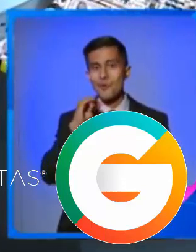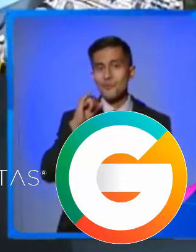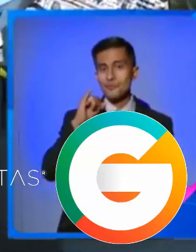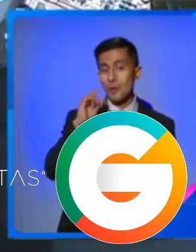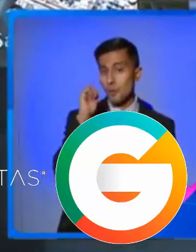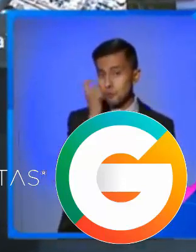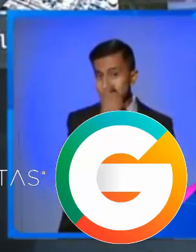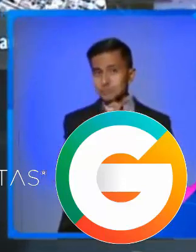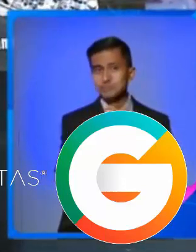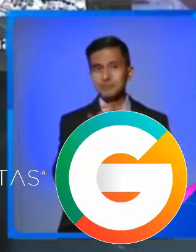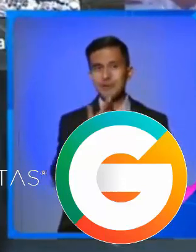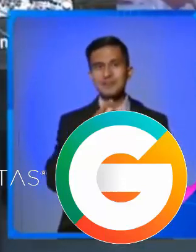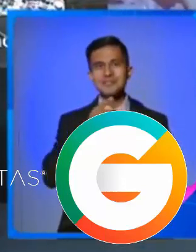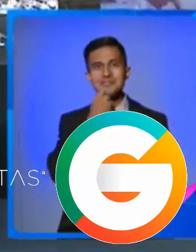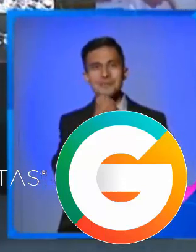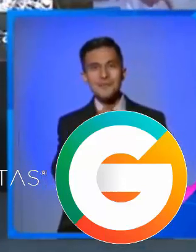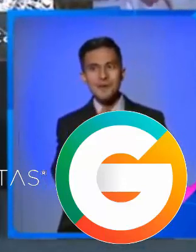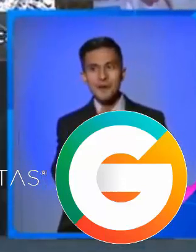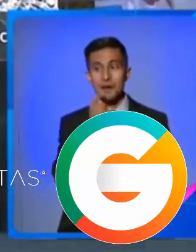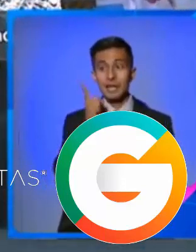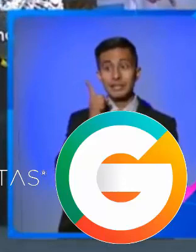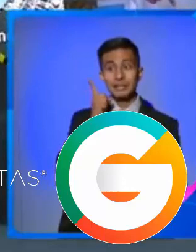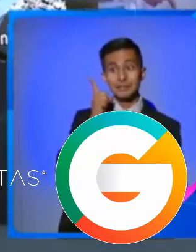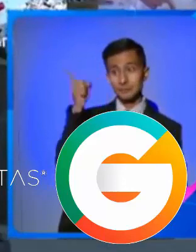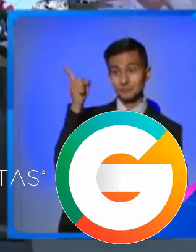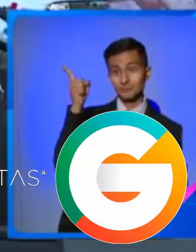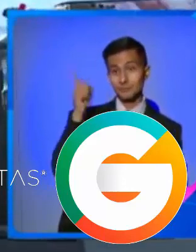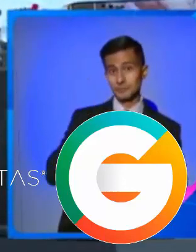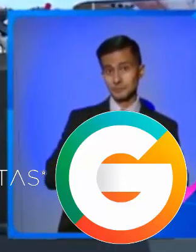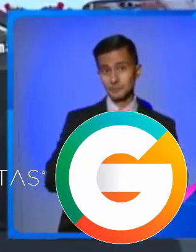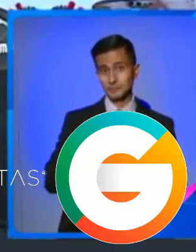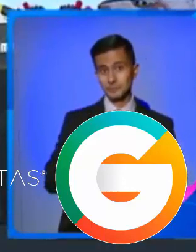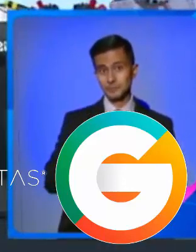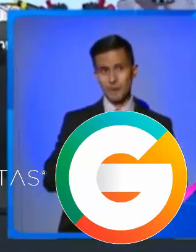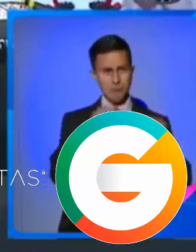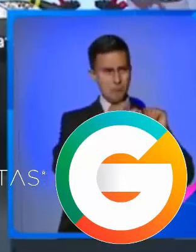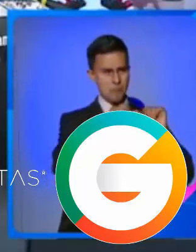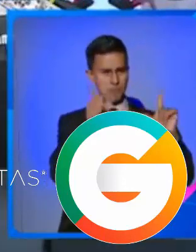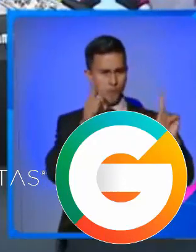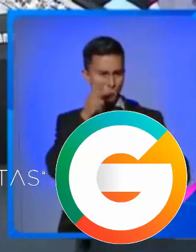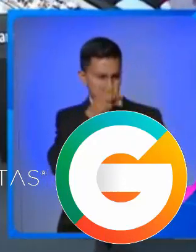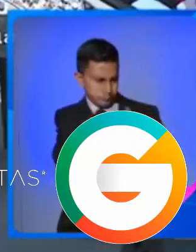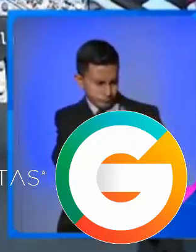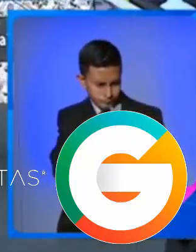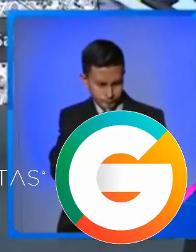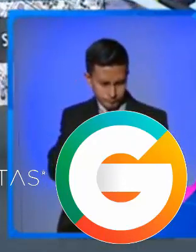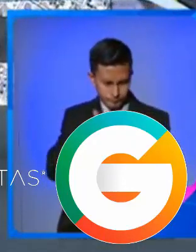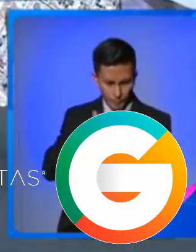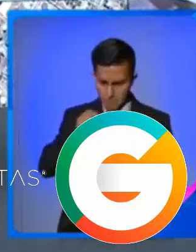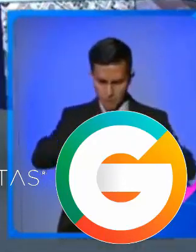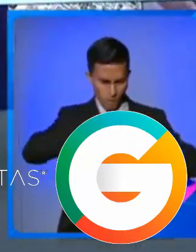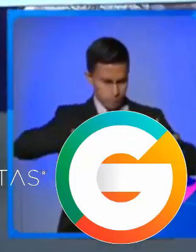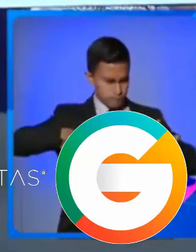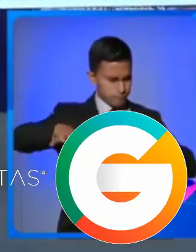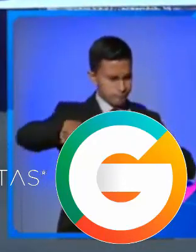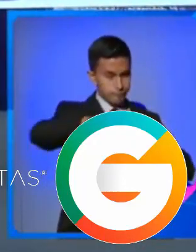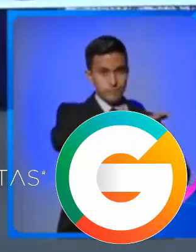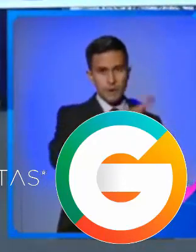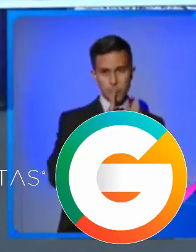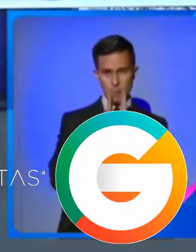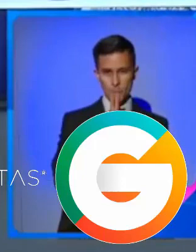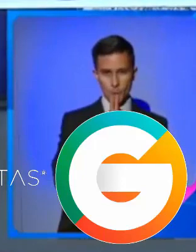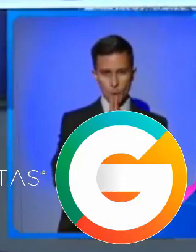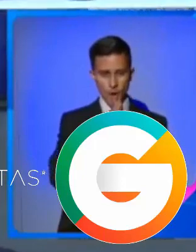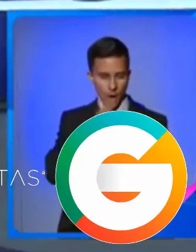Salamanca. Estas son tomas abiertas. Ahora le pido a los ingenieros que hagan